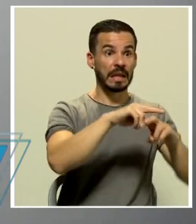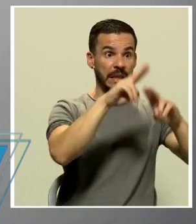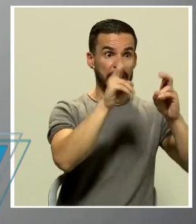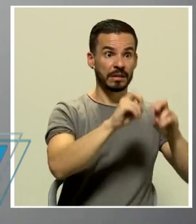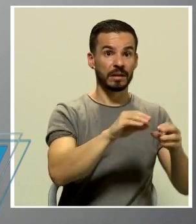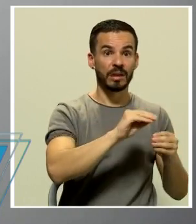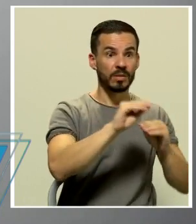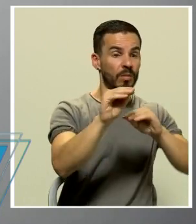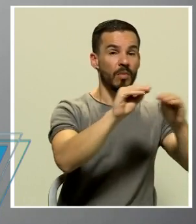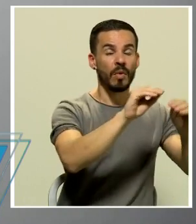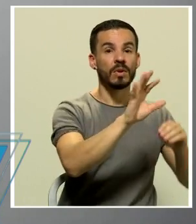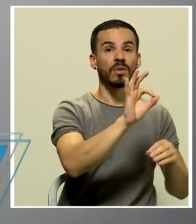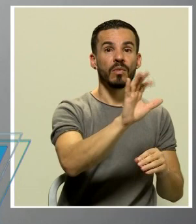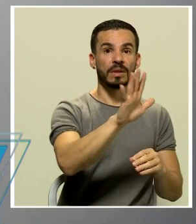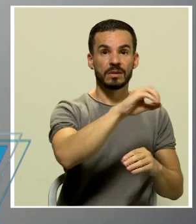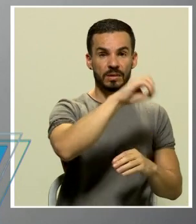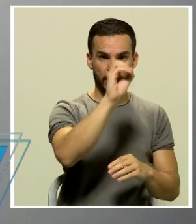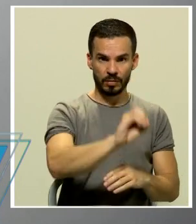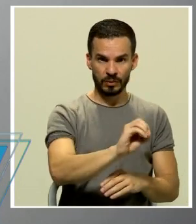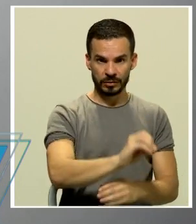móvil es 95%.